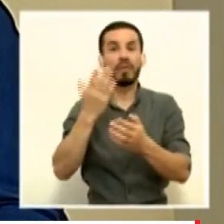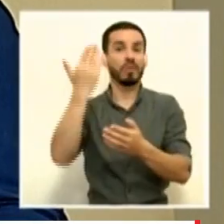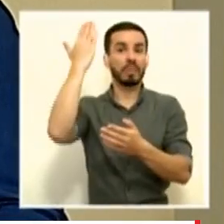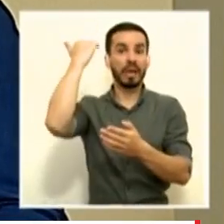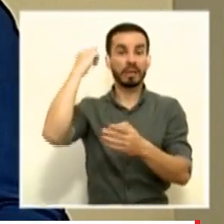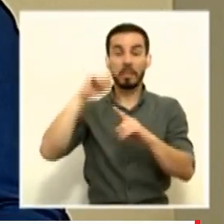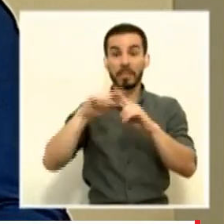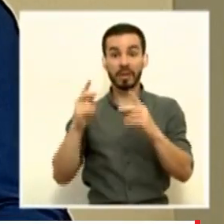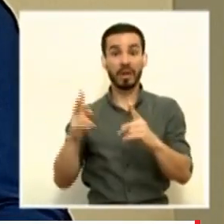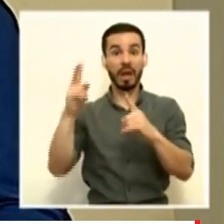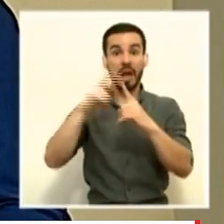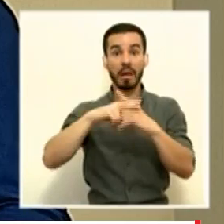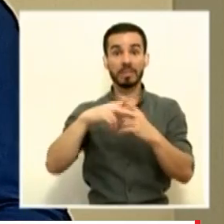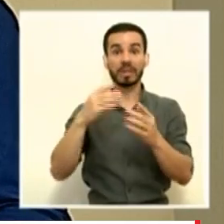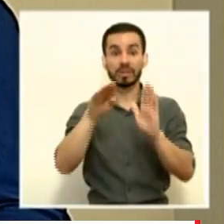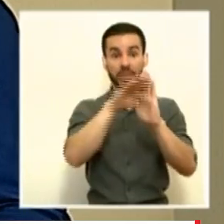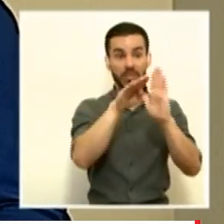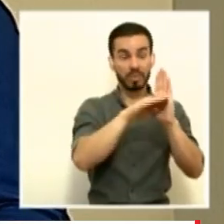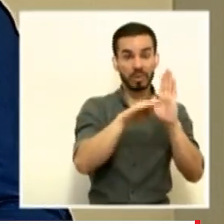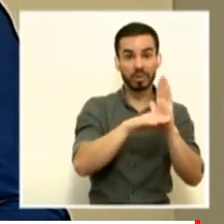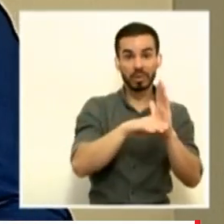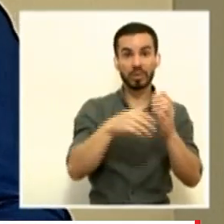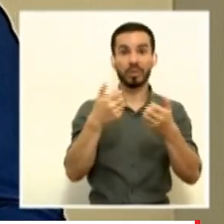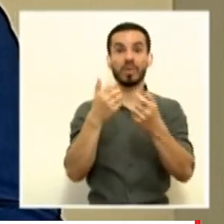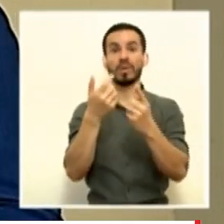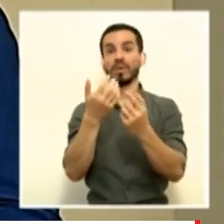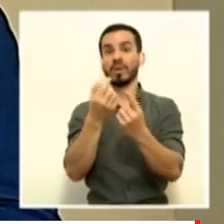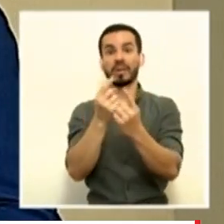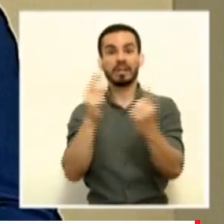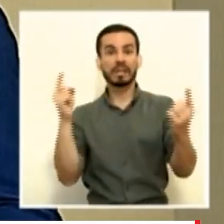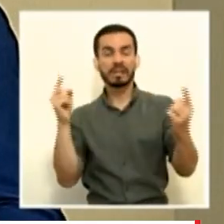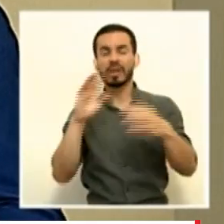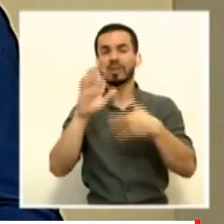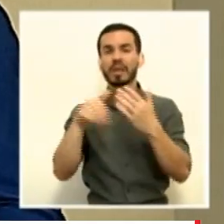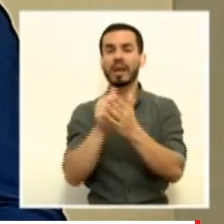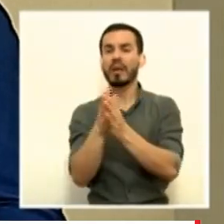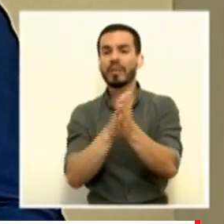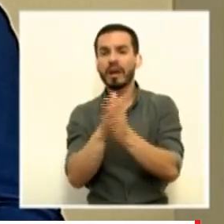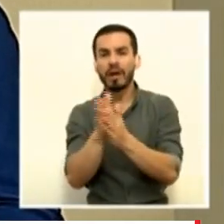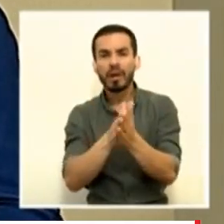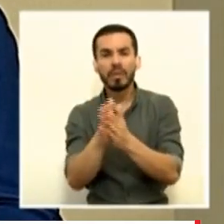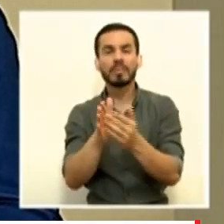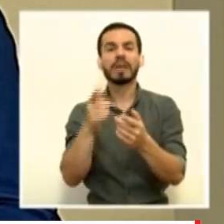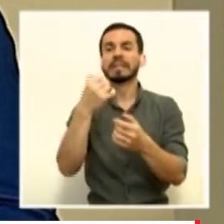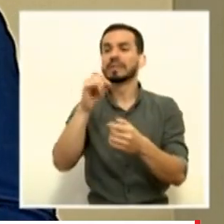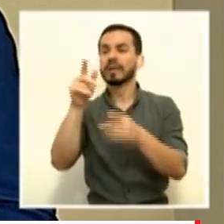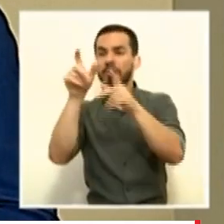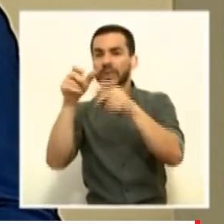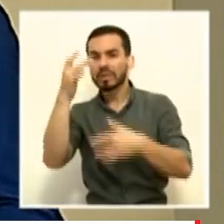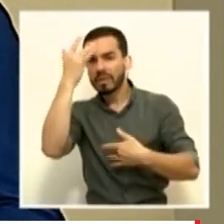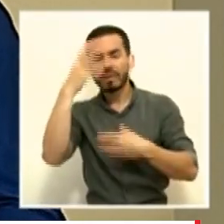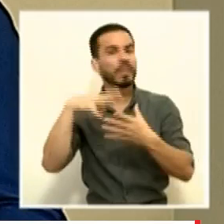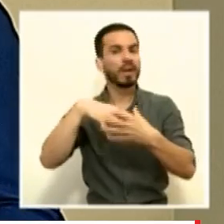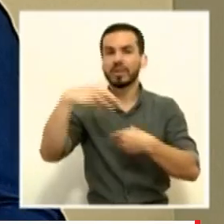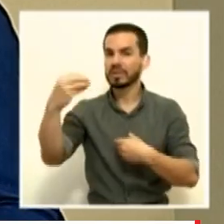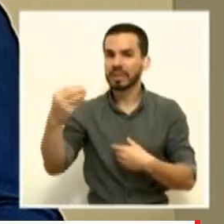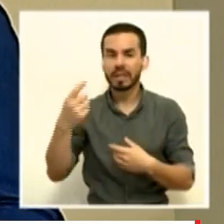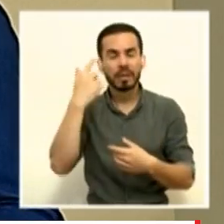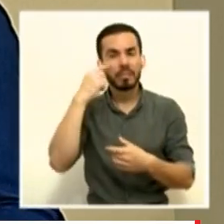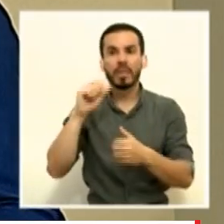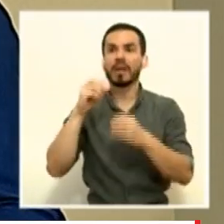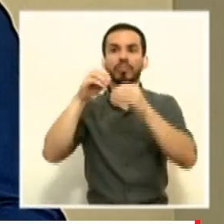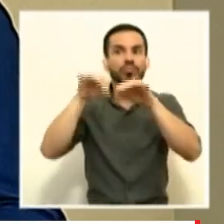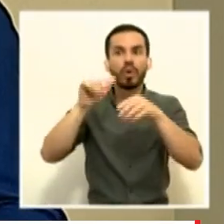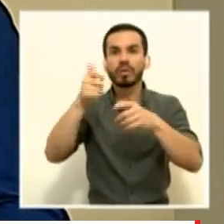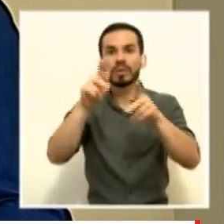la aplicación de los protocolos, de las medidas sanitarias, el distanciamiento, lo que hemos venido diciendo, el lavado de manos, si alguien está enfermo, no salir para exponer a